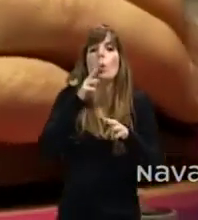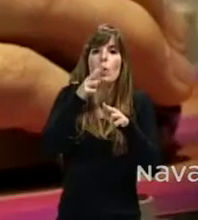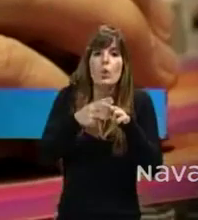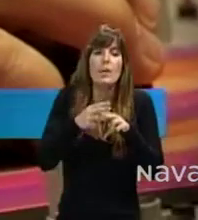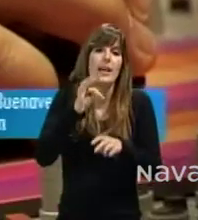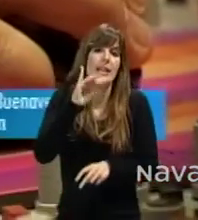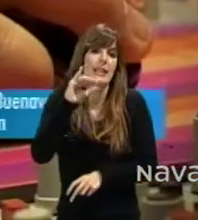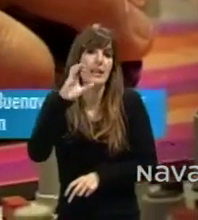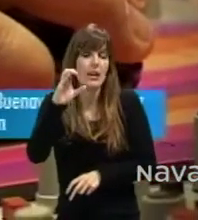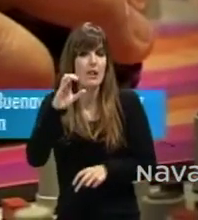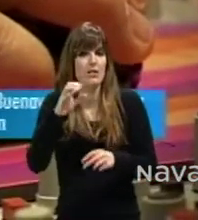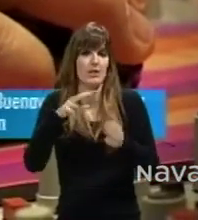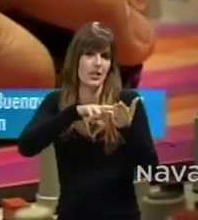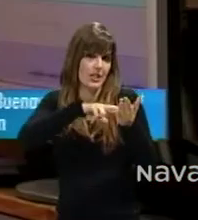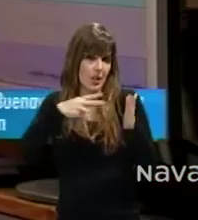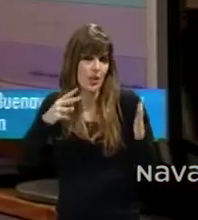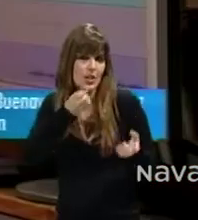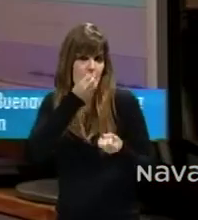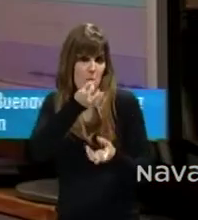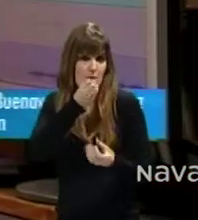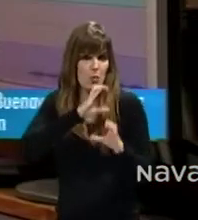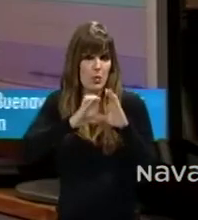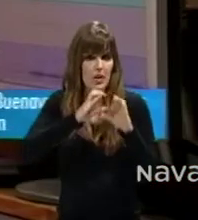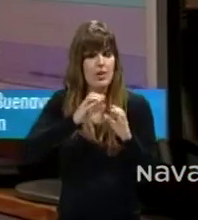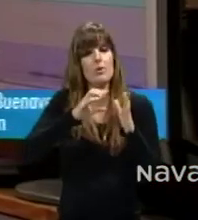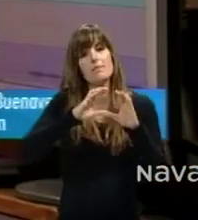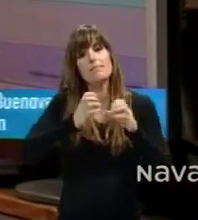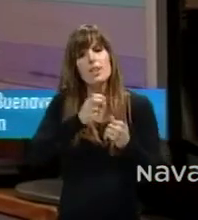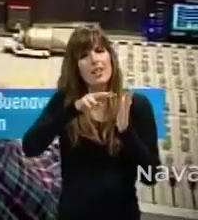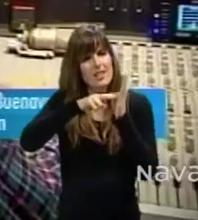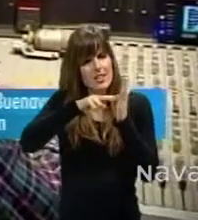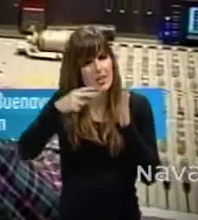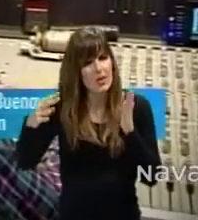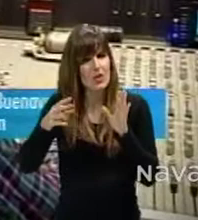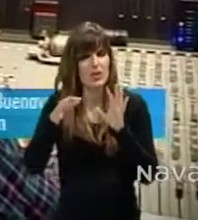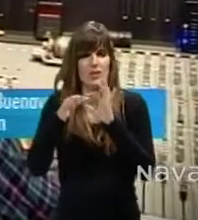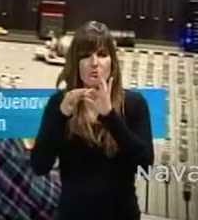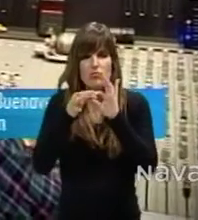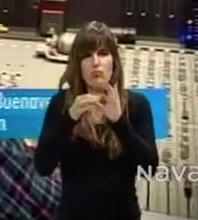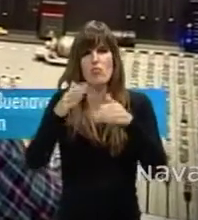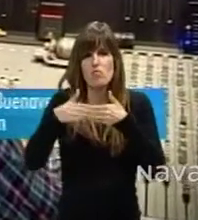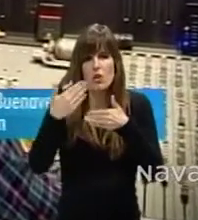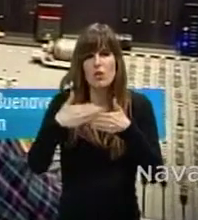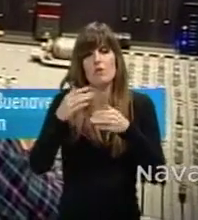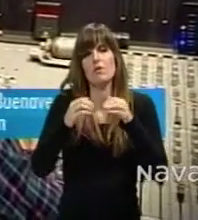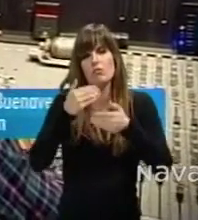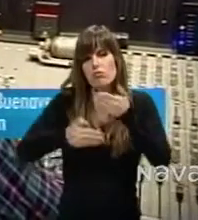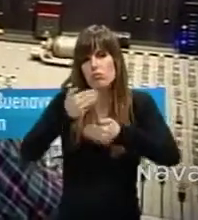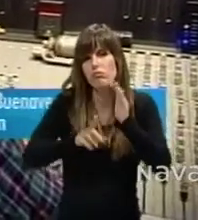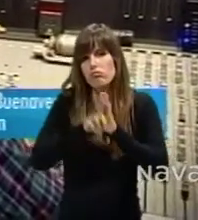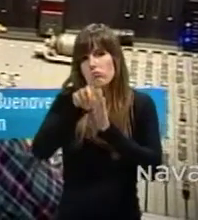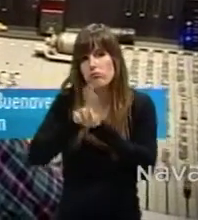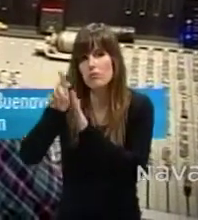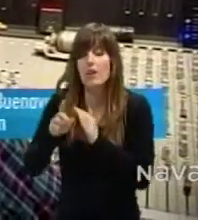sector TIC. El mundo de multimedia y audiovisual está siempre enganchado con el sector TIC de las nuevas tecnologías y siempre se ha